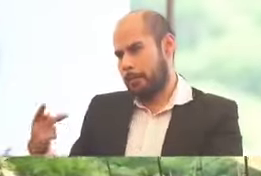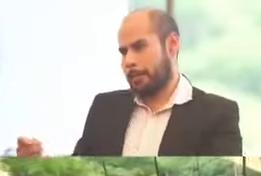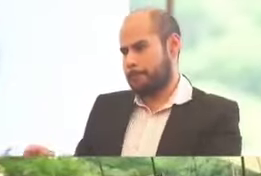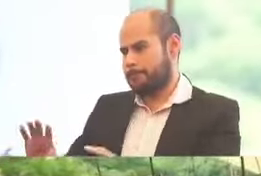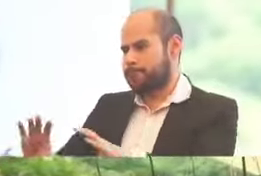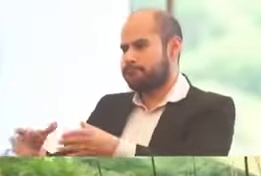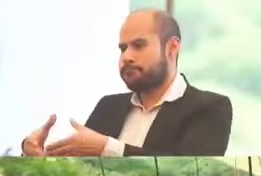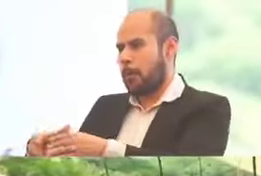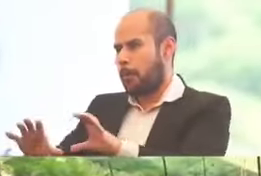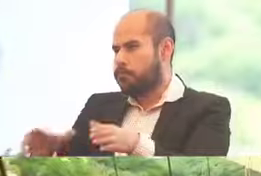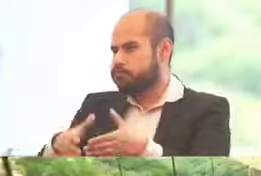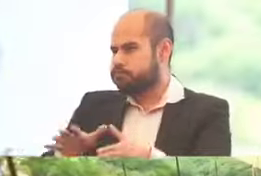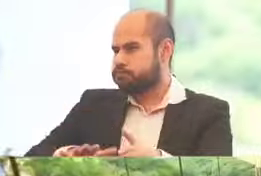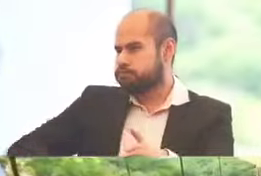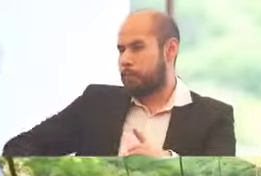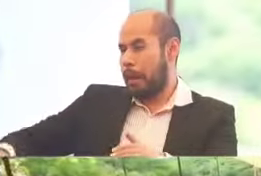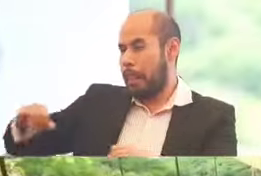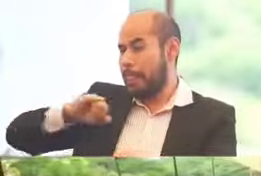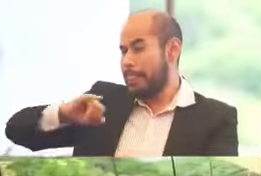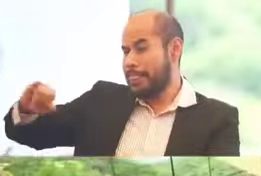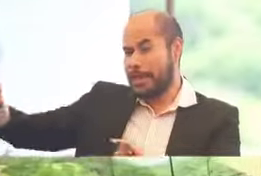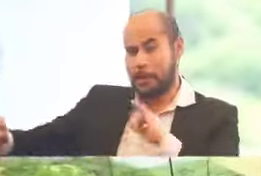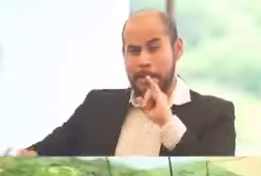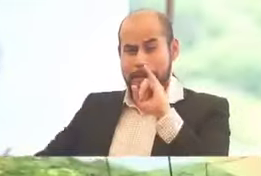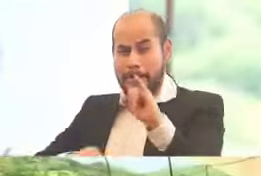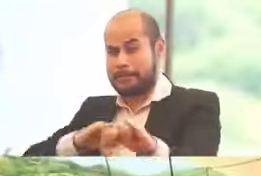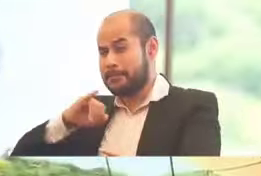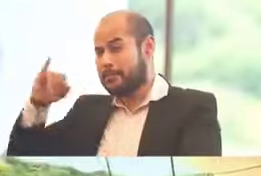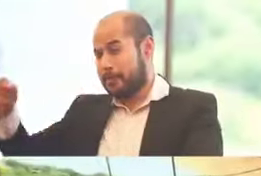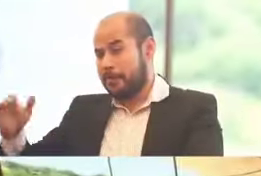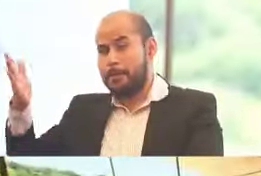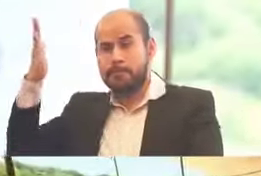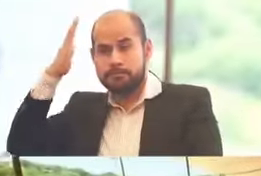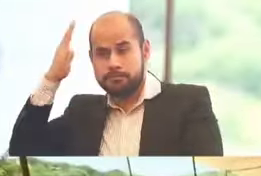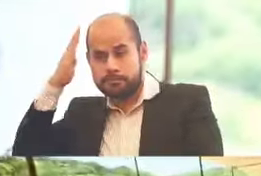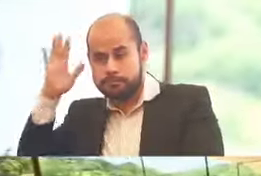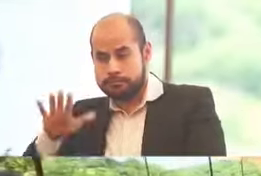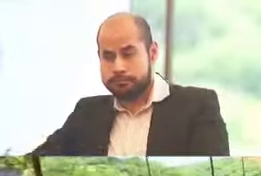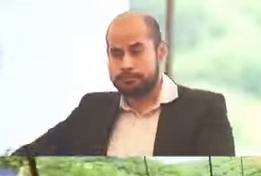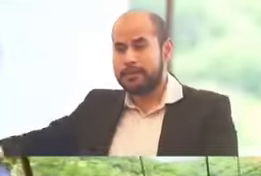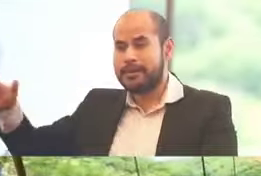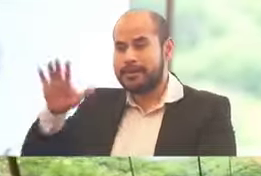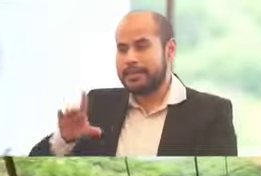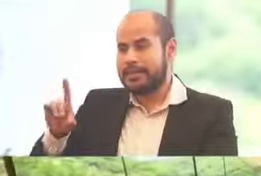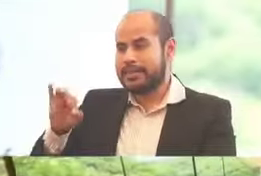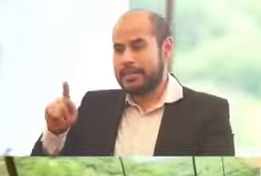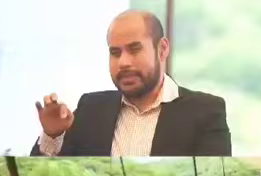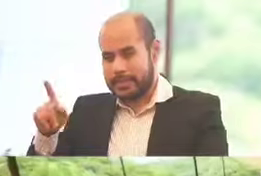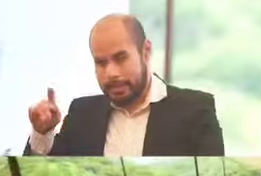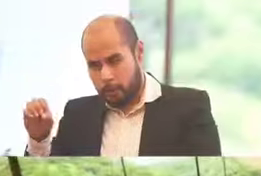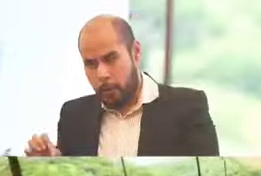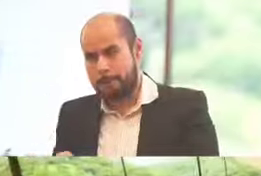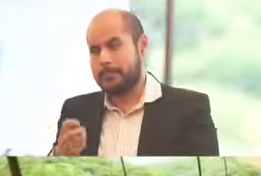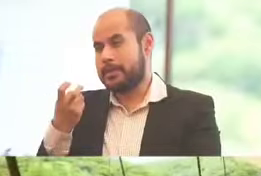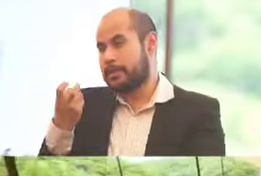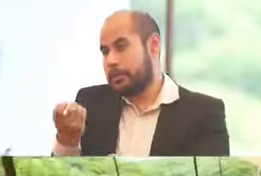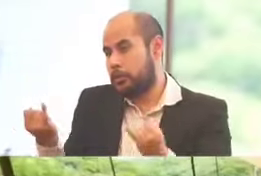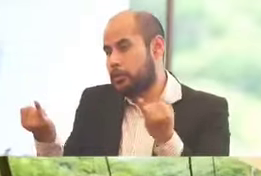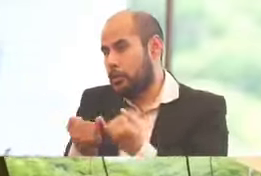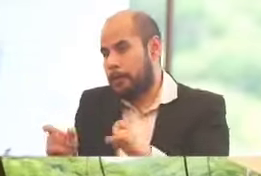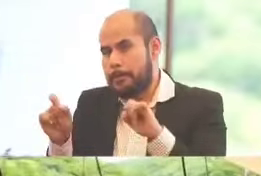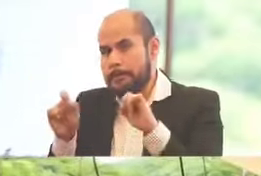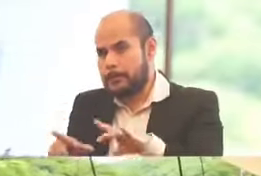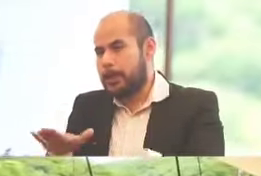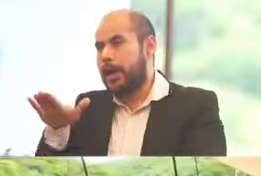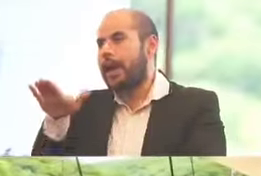las comunidades más alejadas de las cabeceras distritales, aquellas en donde muchas